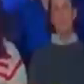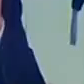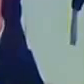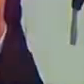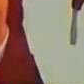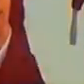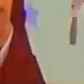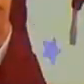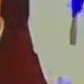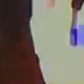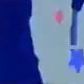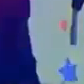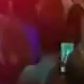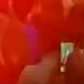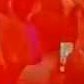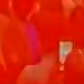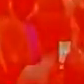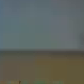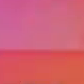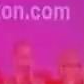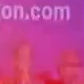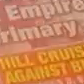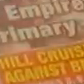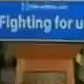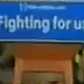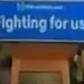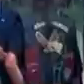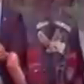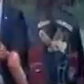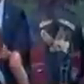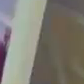Together. America first. Thank you, Norfolk.